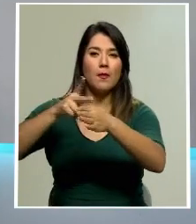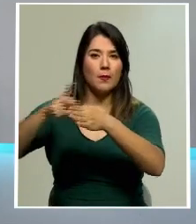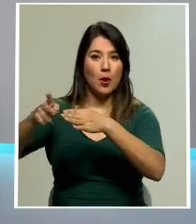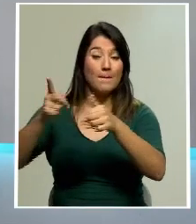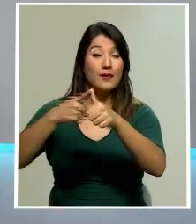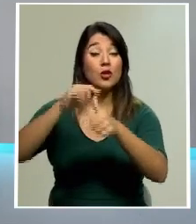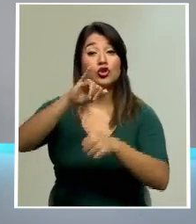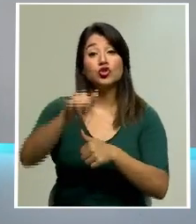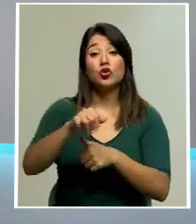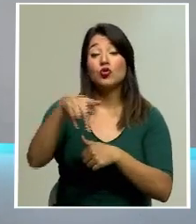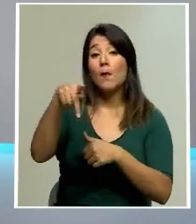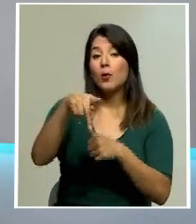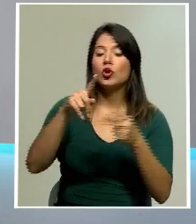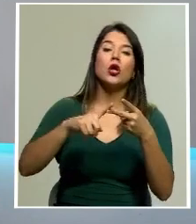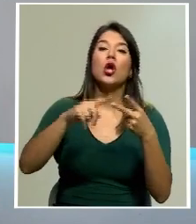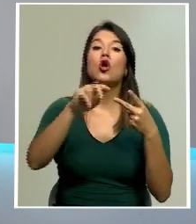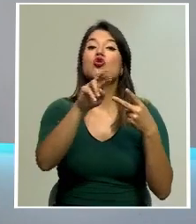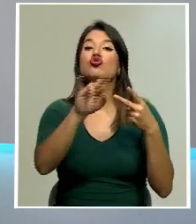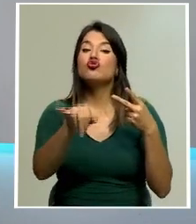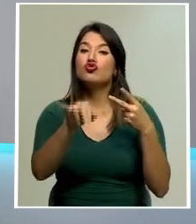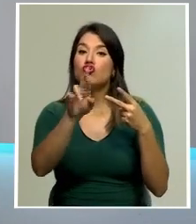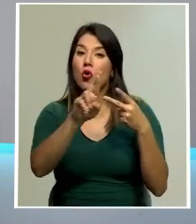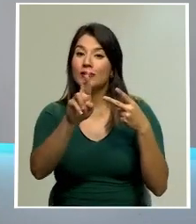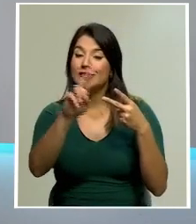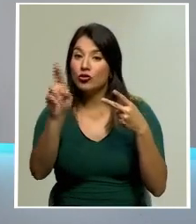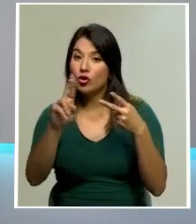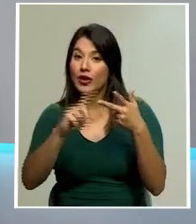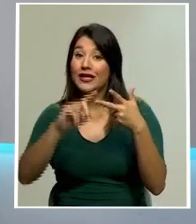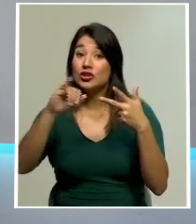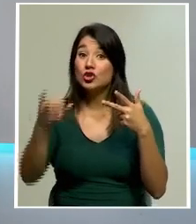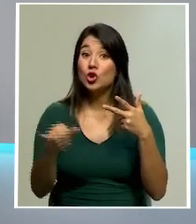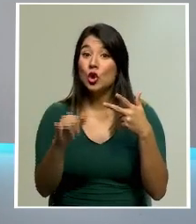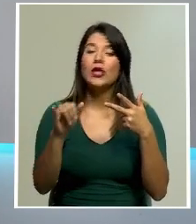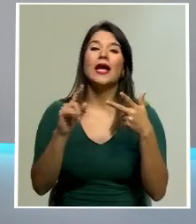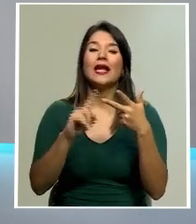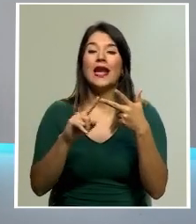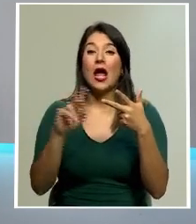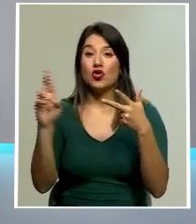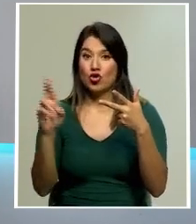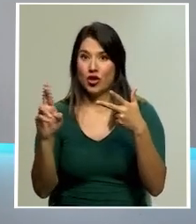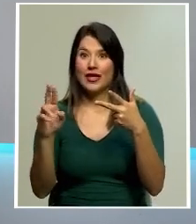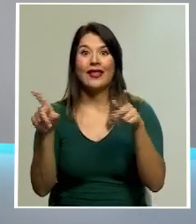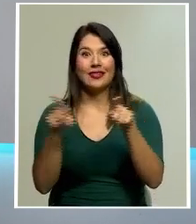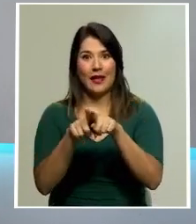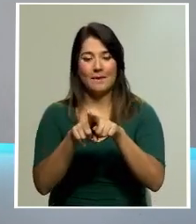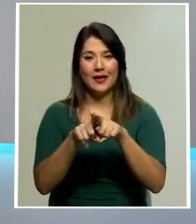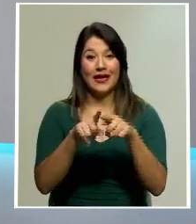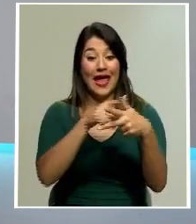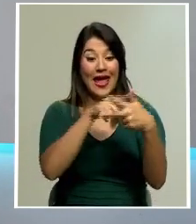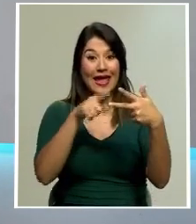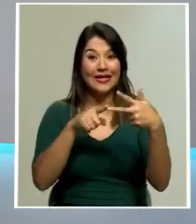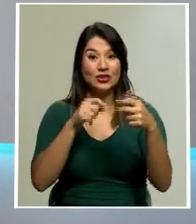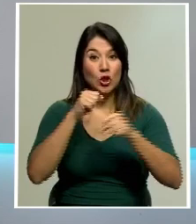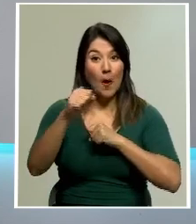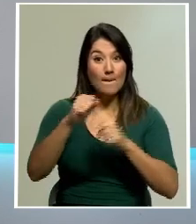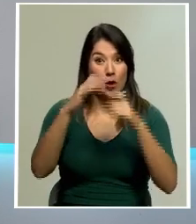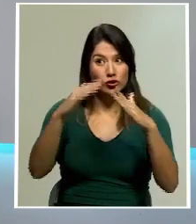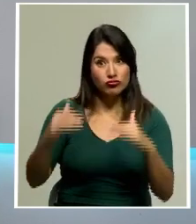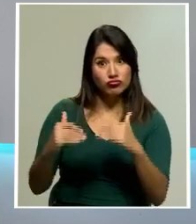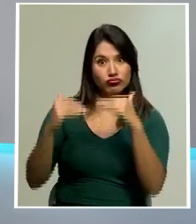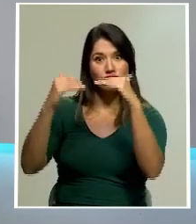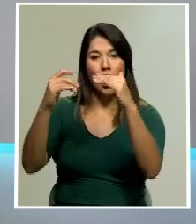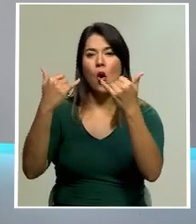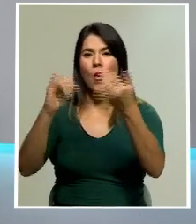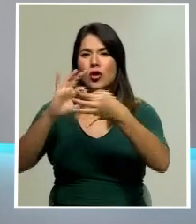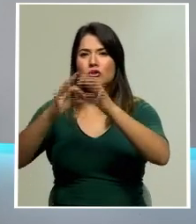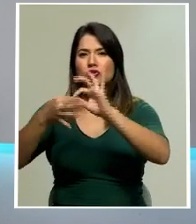Potoy, también Robinson Rodríguez y ahora Juliana "La China" Rodríguez ha dado el salto. A estos boxeadores les ha motivado lo